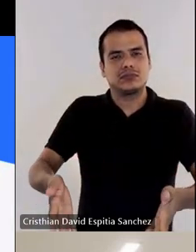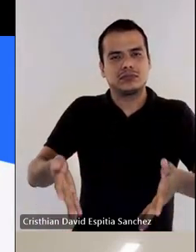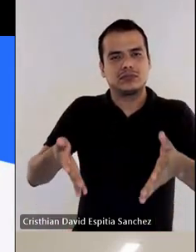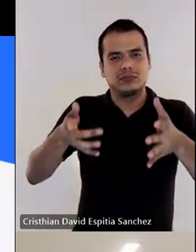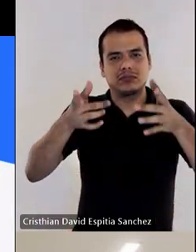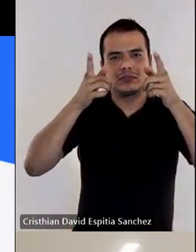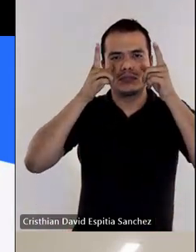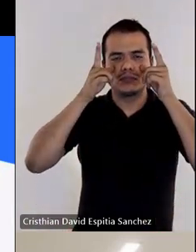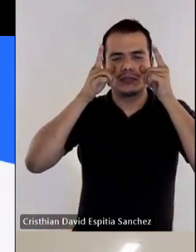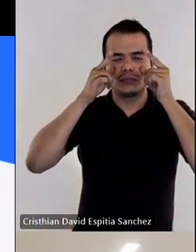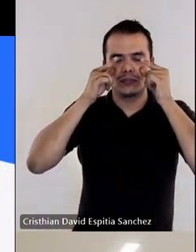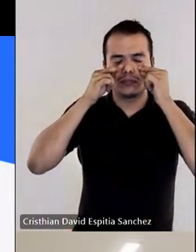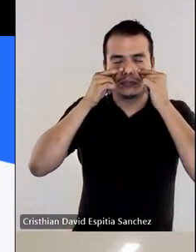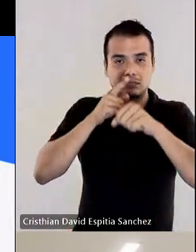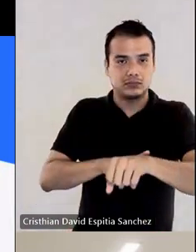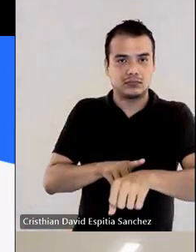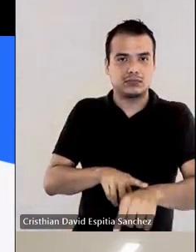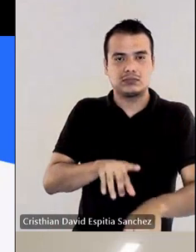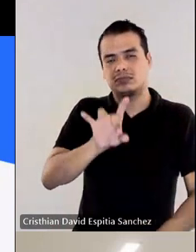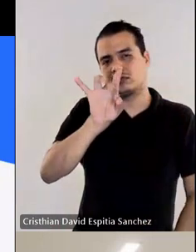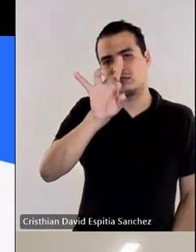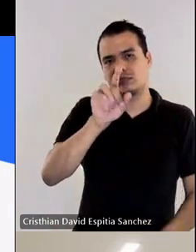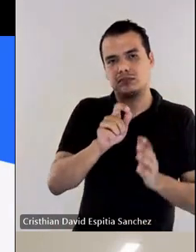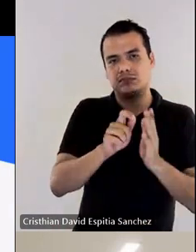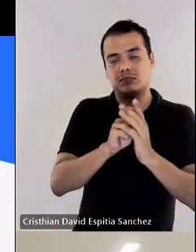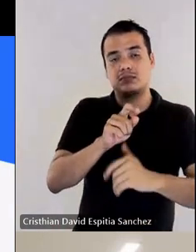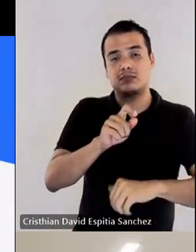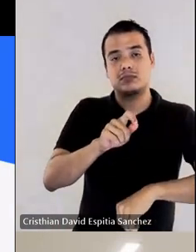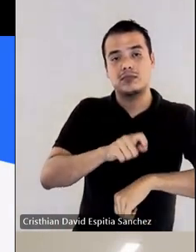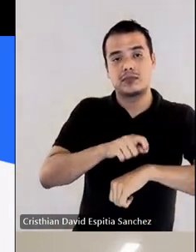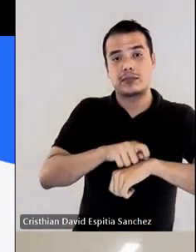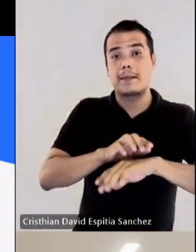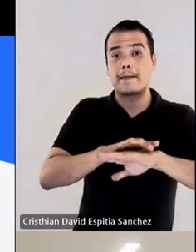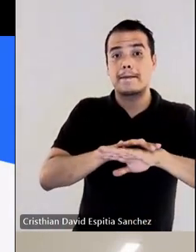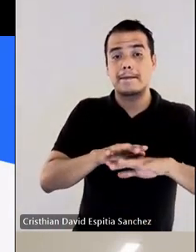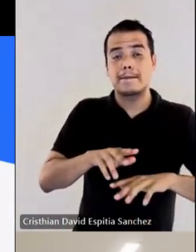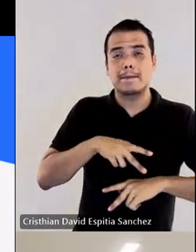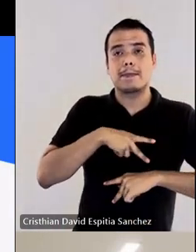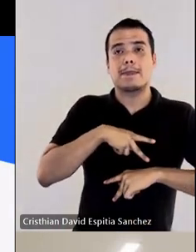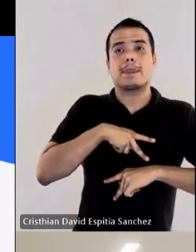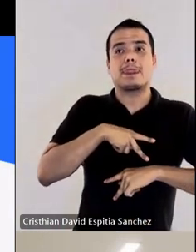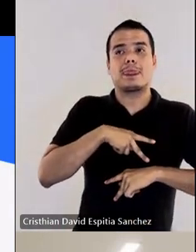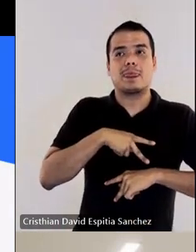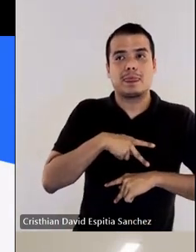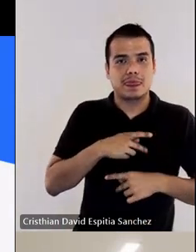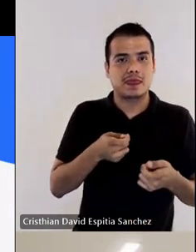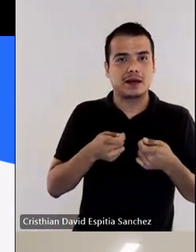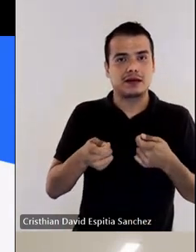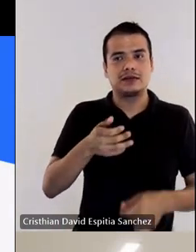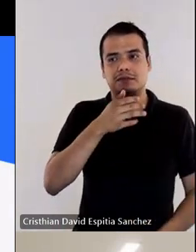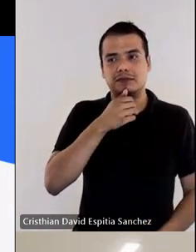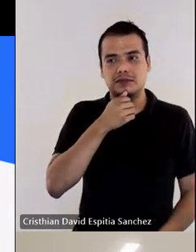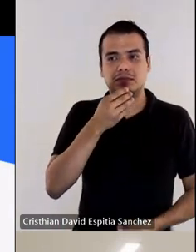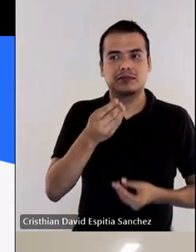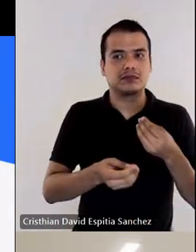minutos. Si no es capaz de controlar esa hiperventilación, vamos a ayudarnos con la técnica de la bolsa